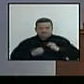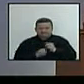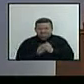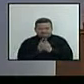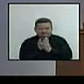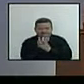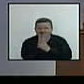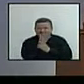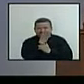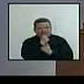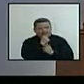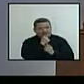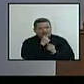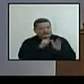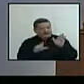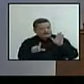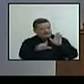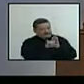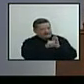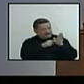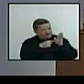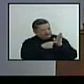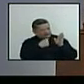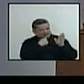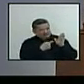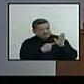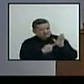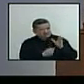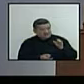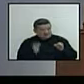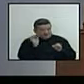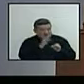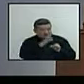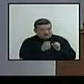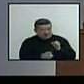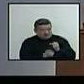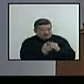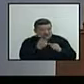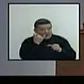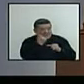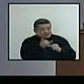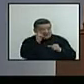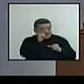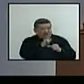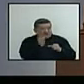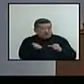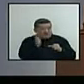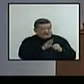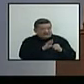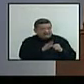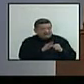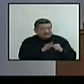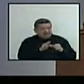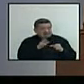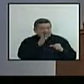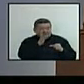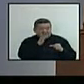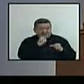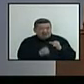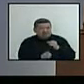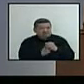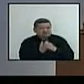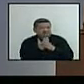Es una ley que todos hemos comprobado. La semilla tiene que desaparecer bajo la tierra para que venga la